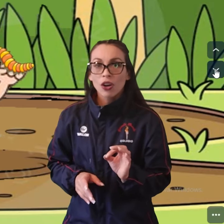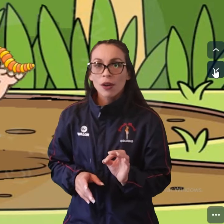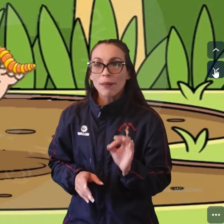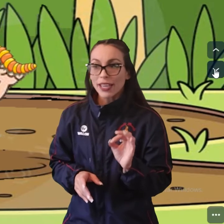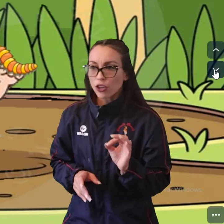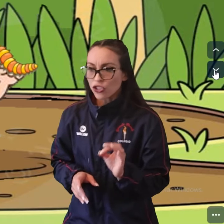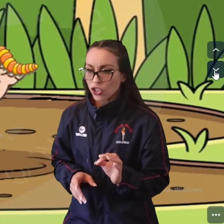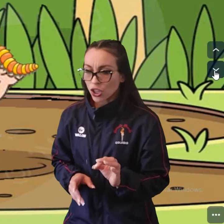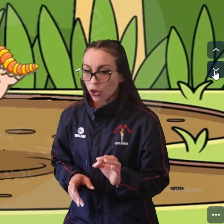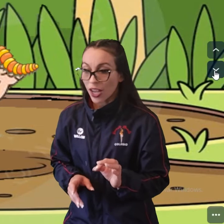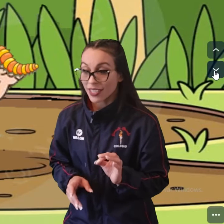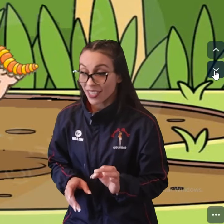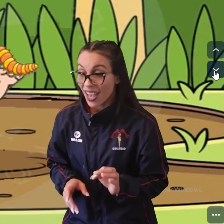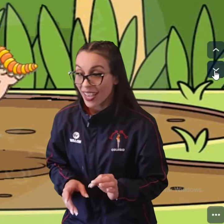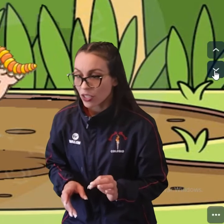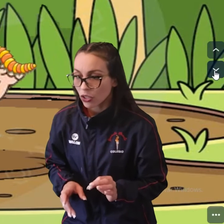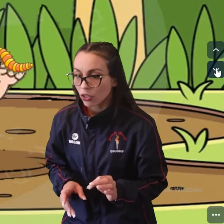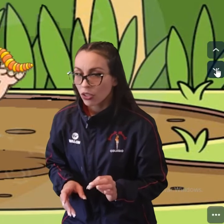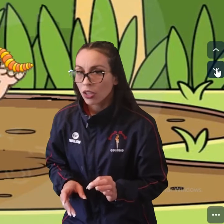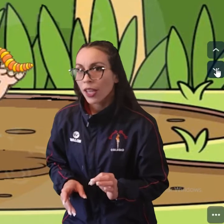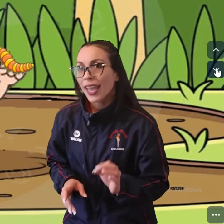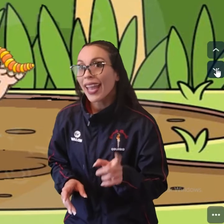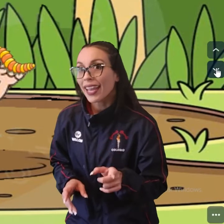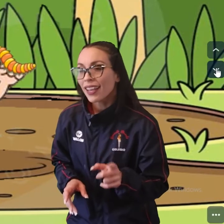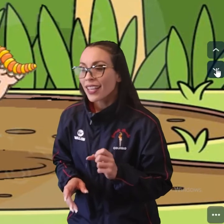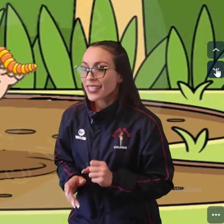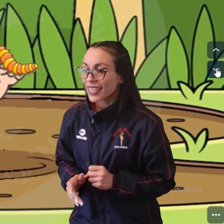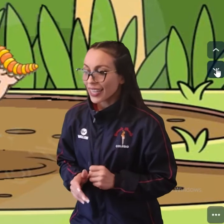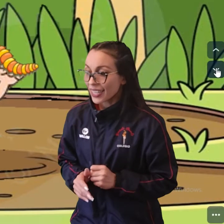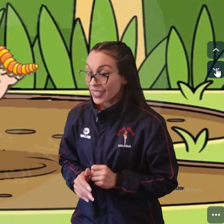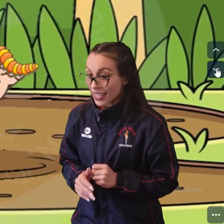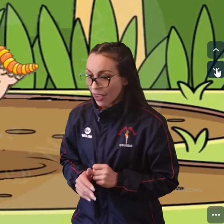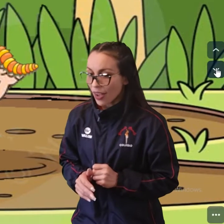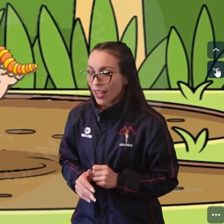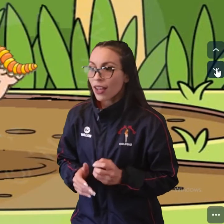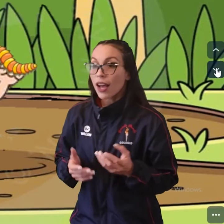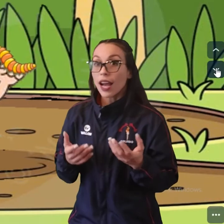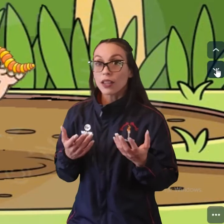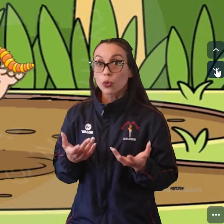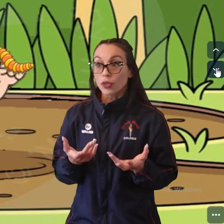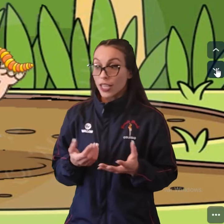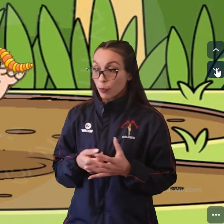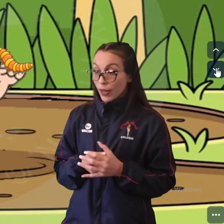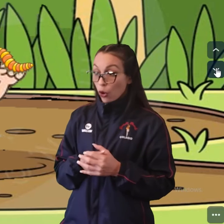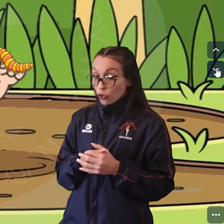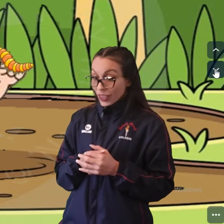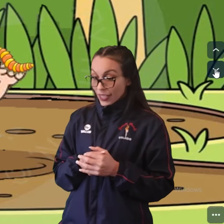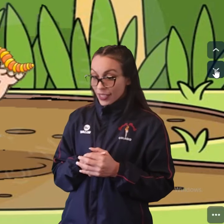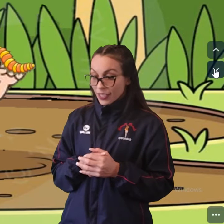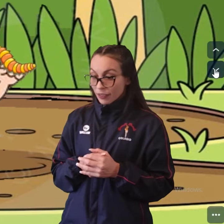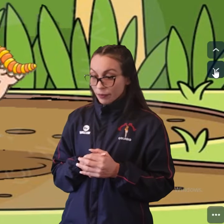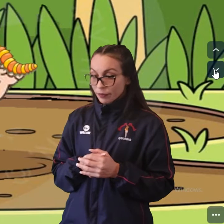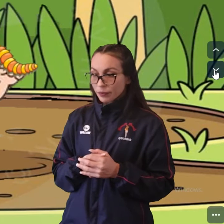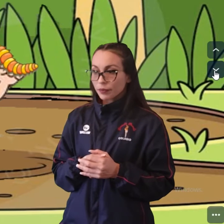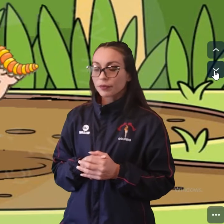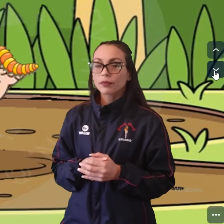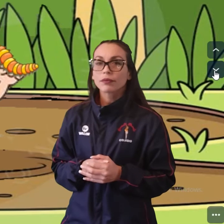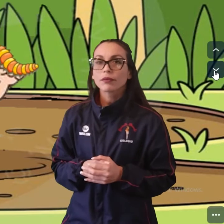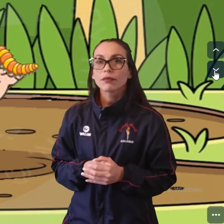entomólogo Baigoncito hacía esto, él se realizaba algunas preguntas.